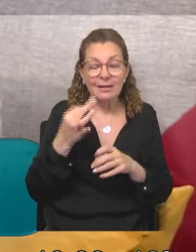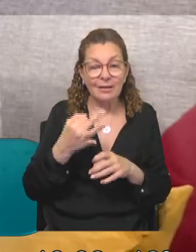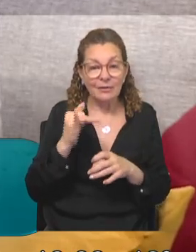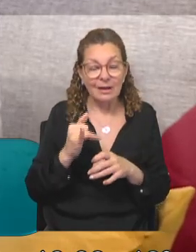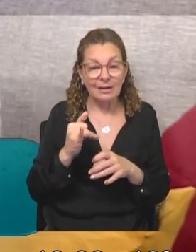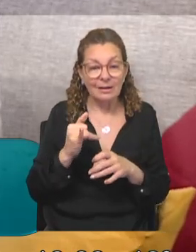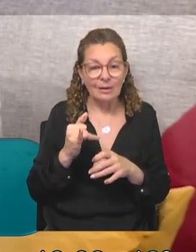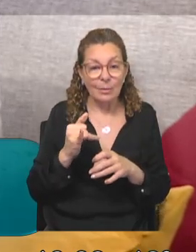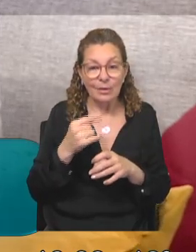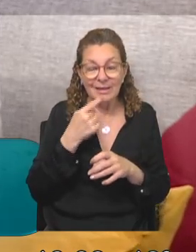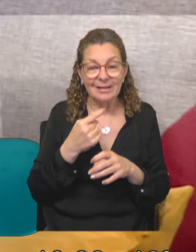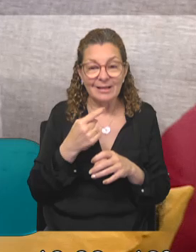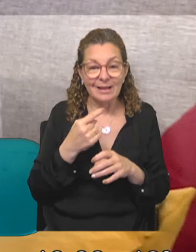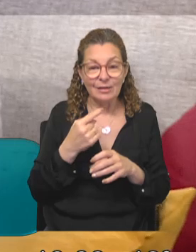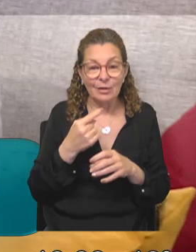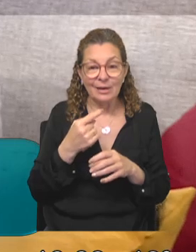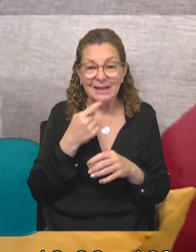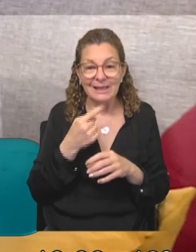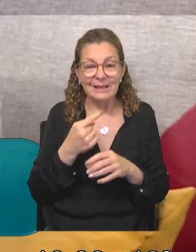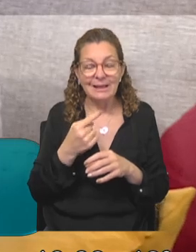haciendo un matiz desde lo que la clínica dice,